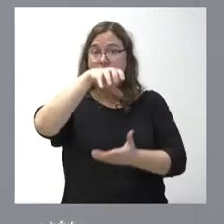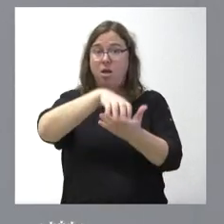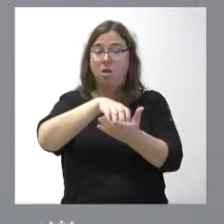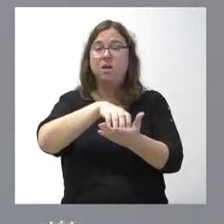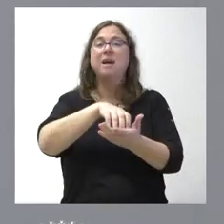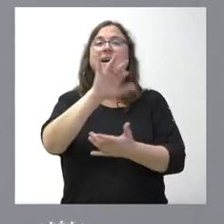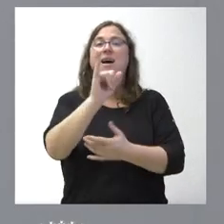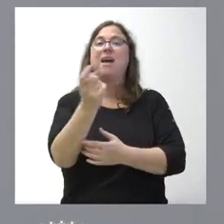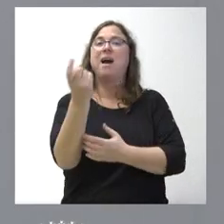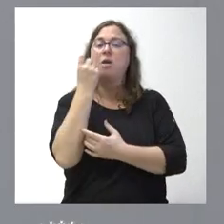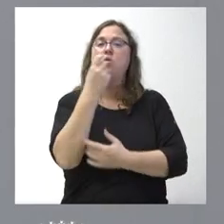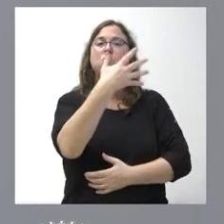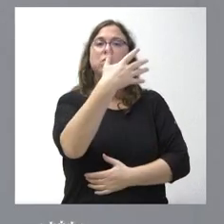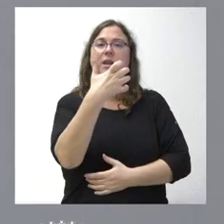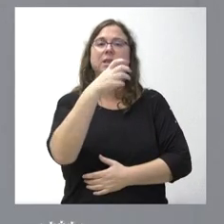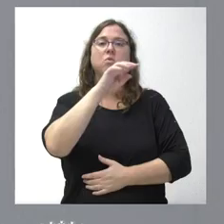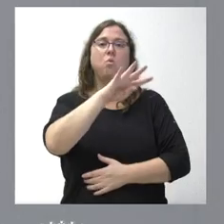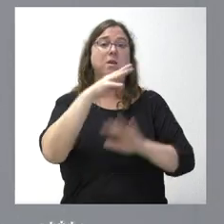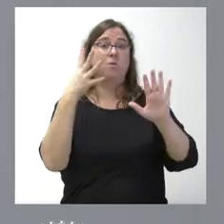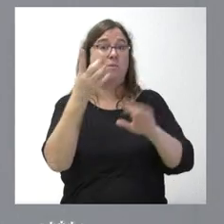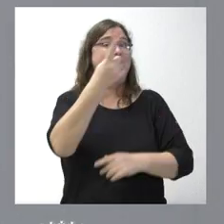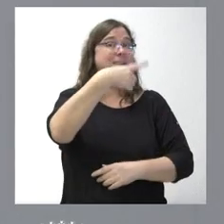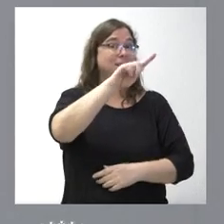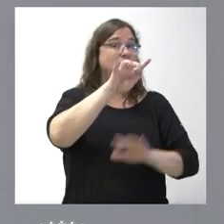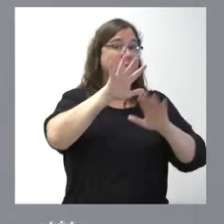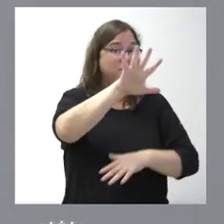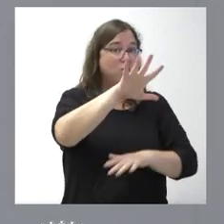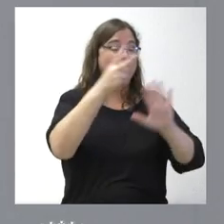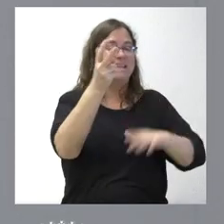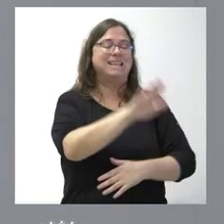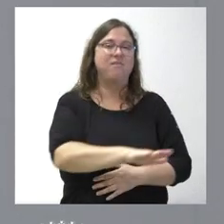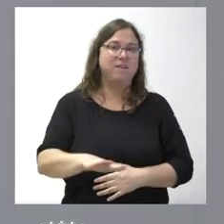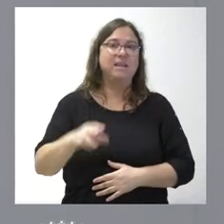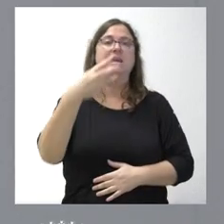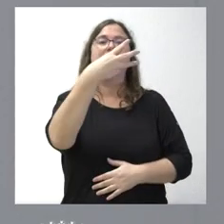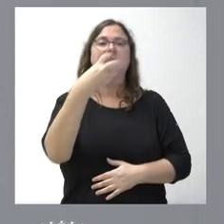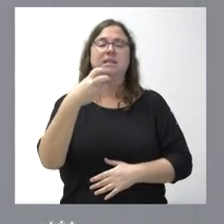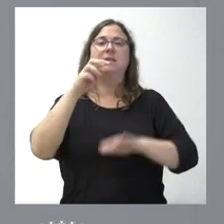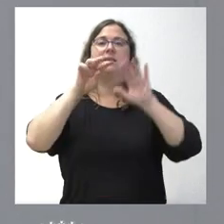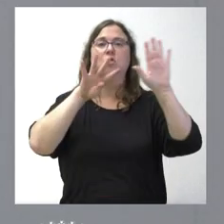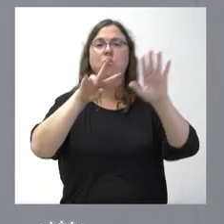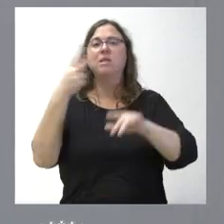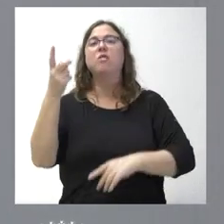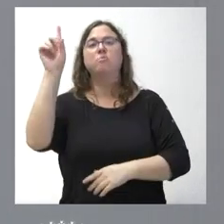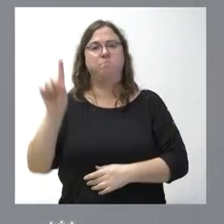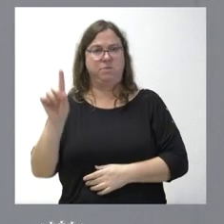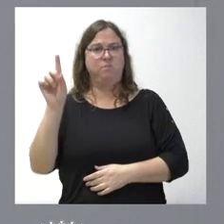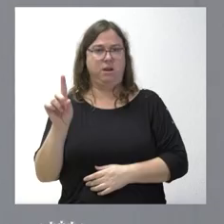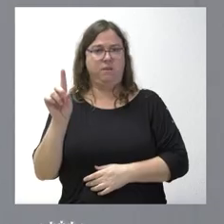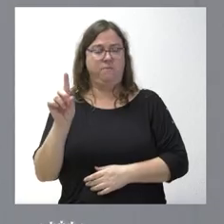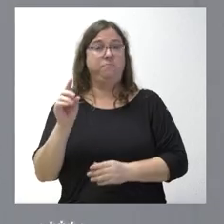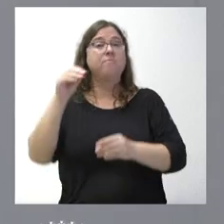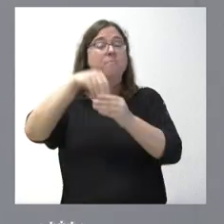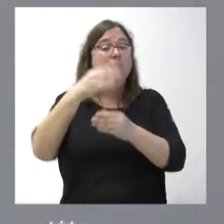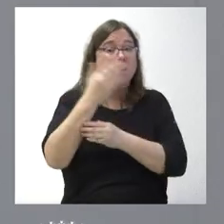549 alumnos matriculados de los cuales 157 están en infantil y 392 en primaria la instalación de uso